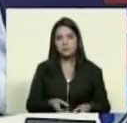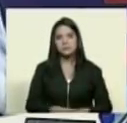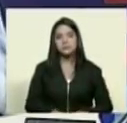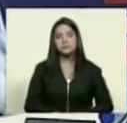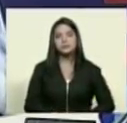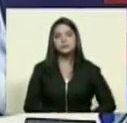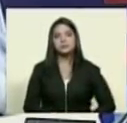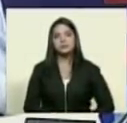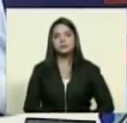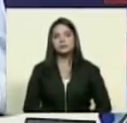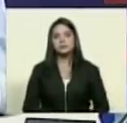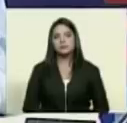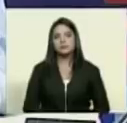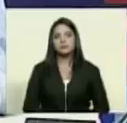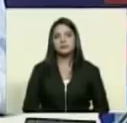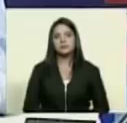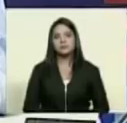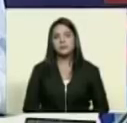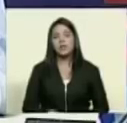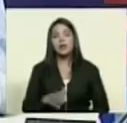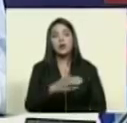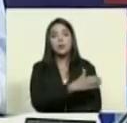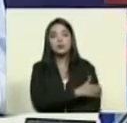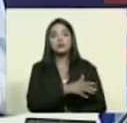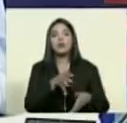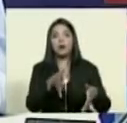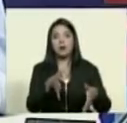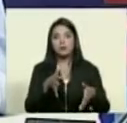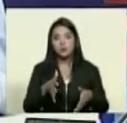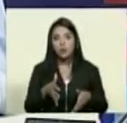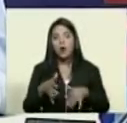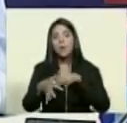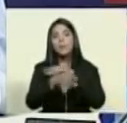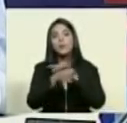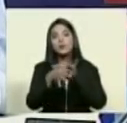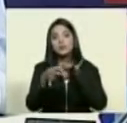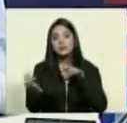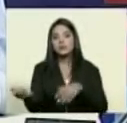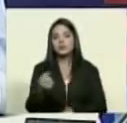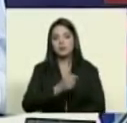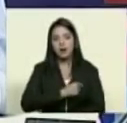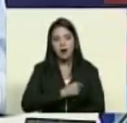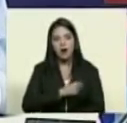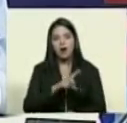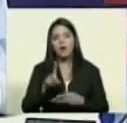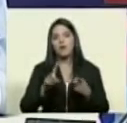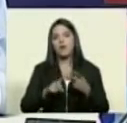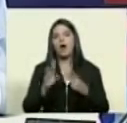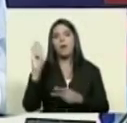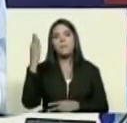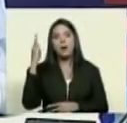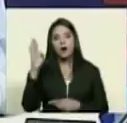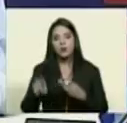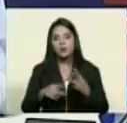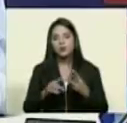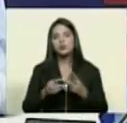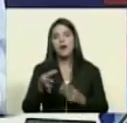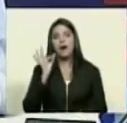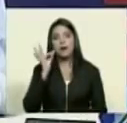incluso, a pesar de que la oposición ganó en municipios como Chacao, como Baruta y como El